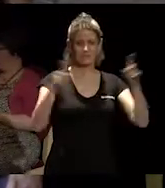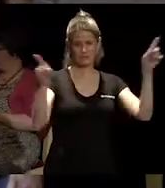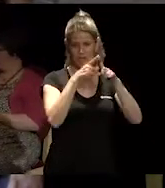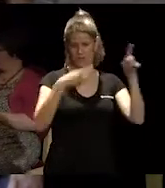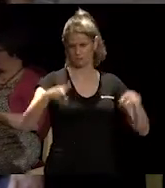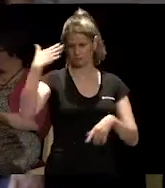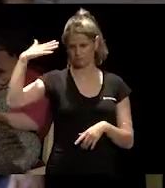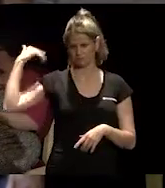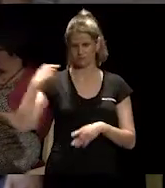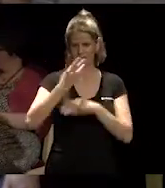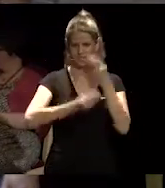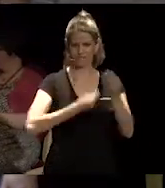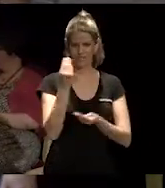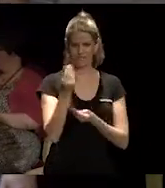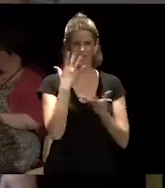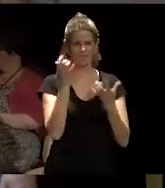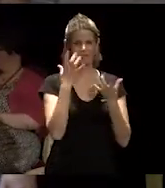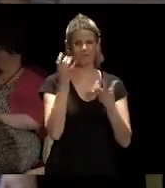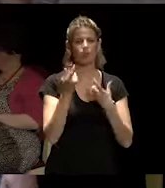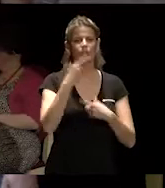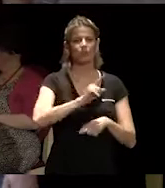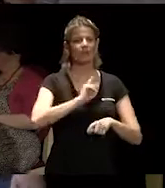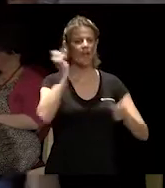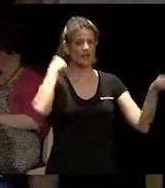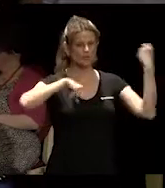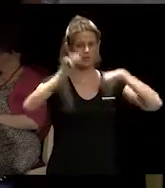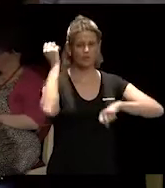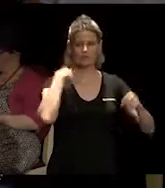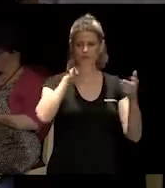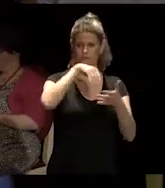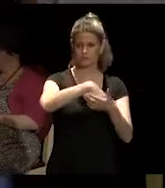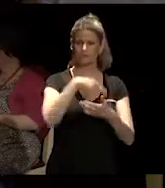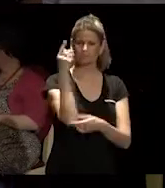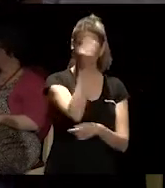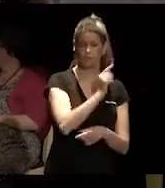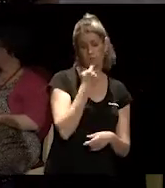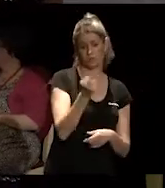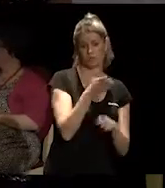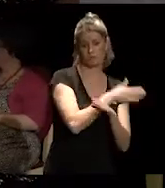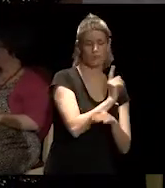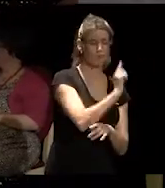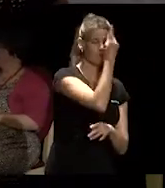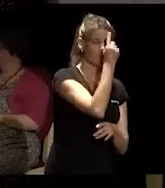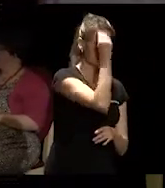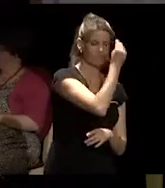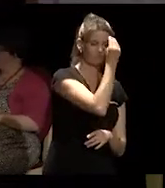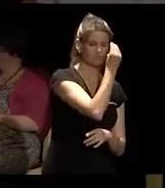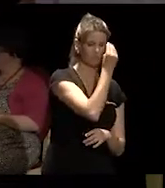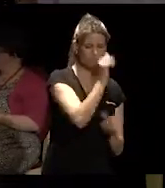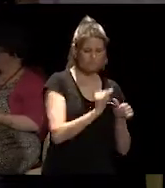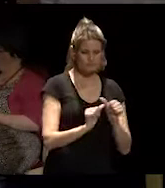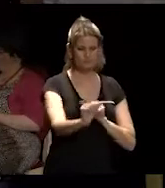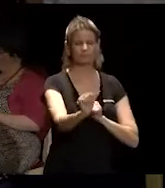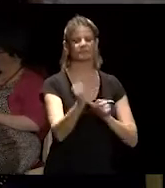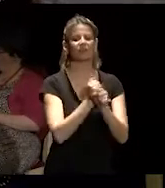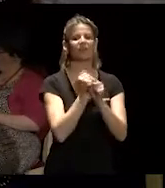anteriores, principalmente centrado en espectáculos, actuaciones, y como ya os digo, a partir de esta primera reflexión, se trabaja sobre circo y mujer, nuevo circo